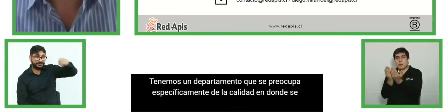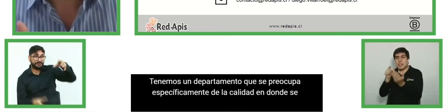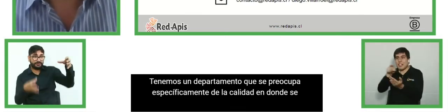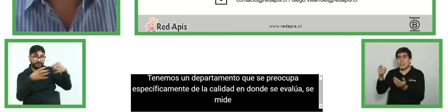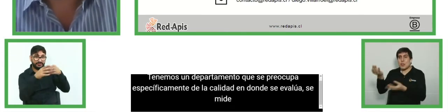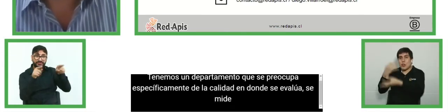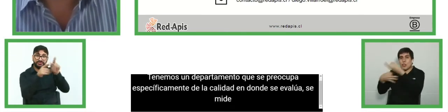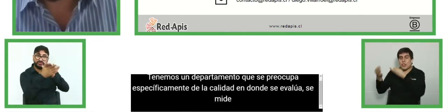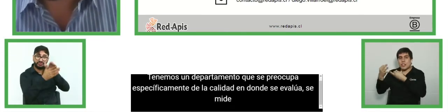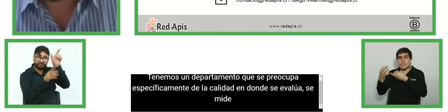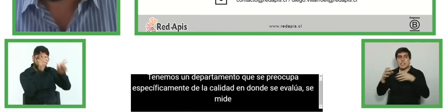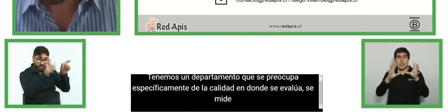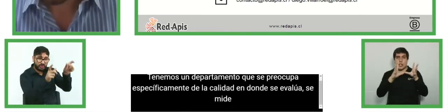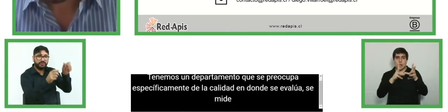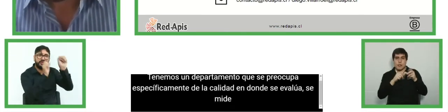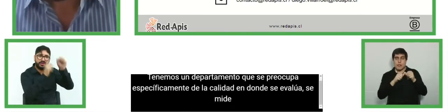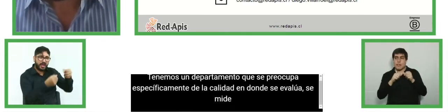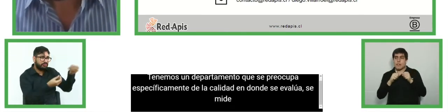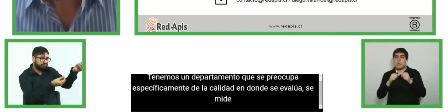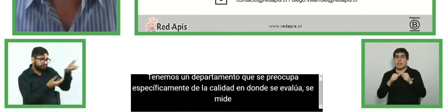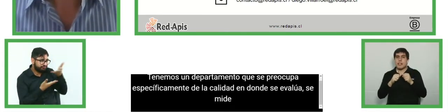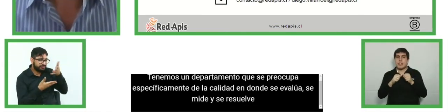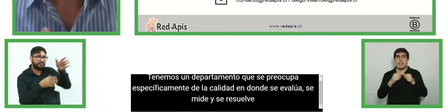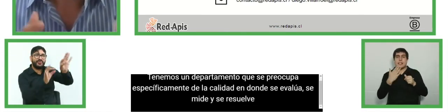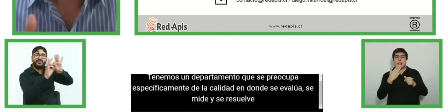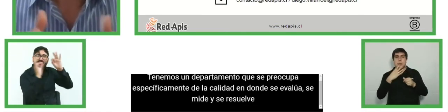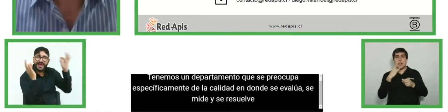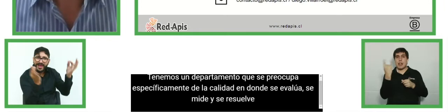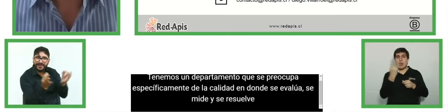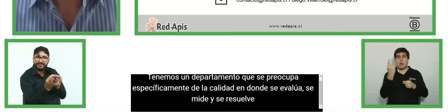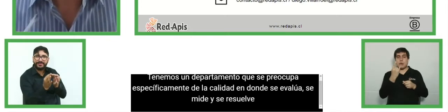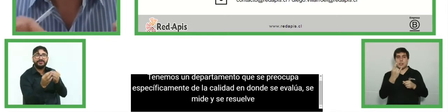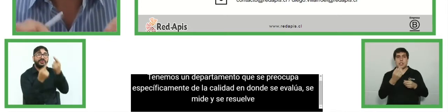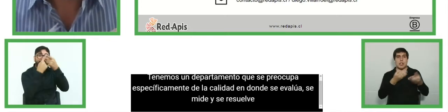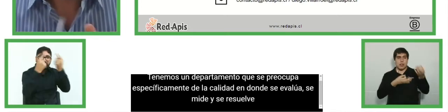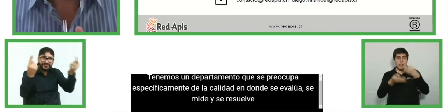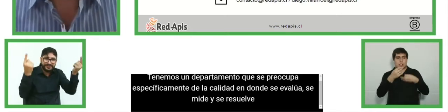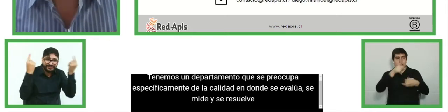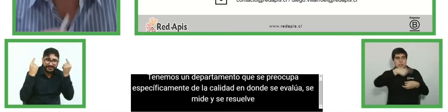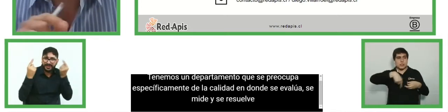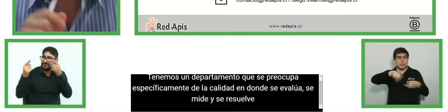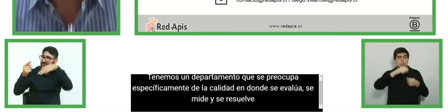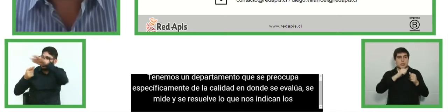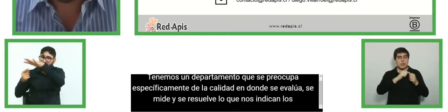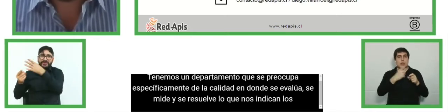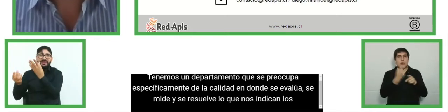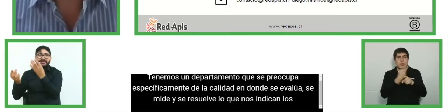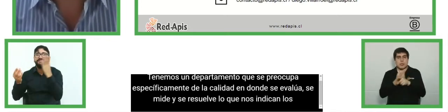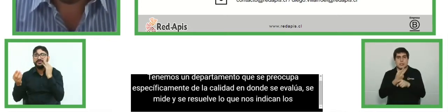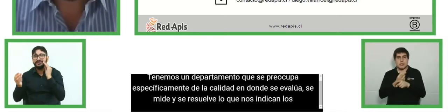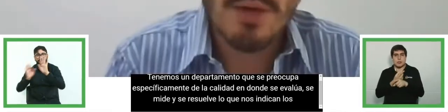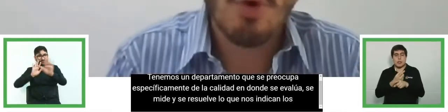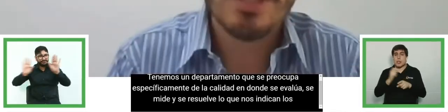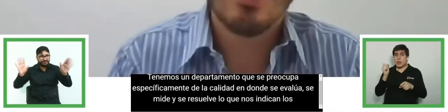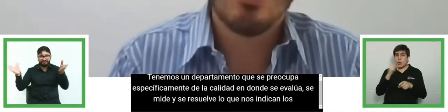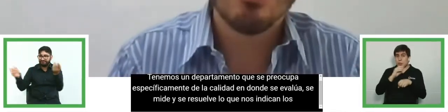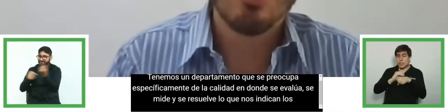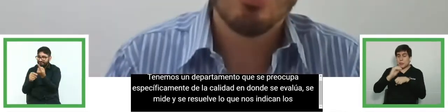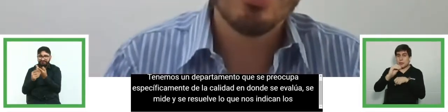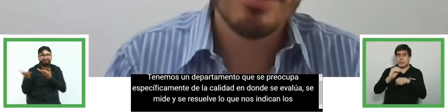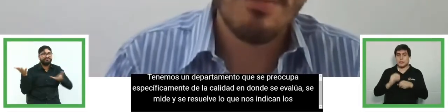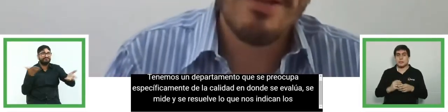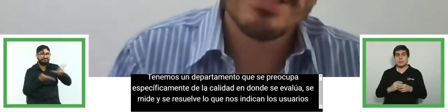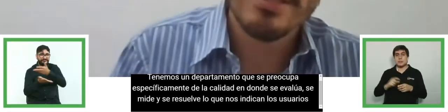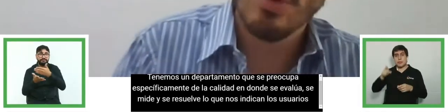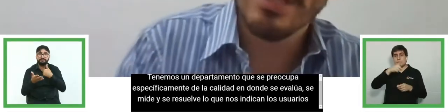las instituciones de educación. ¿En qué estamos trabajando ahora? Para terminar, bueno, estamos desarrollando